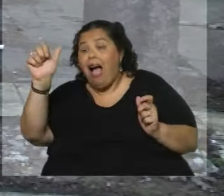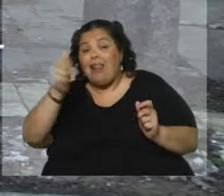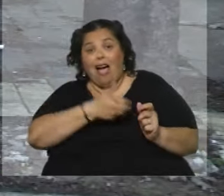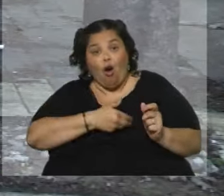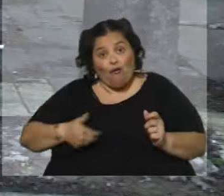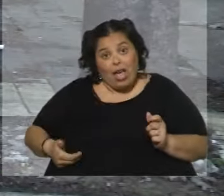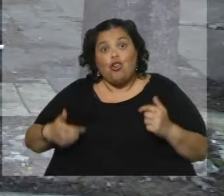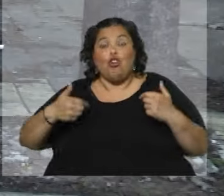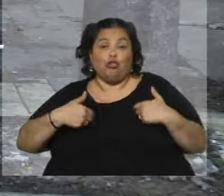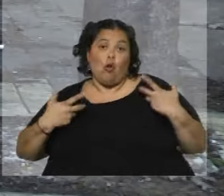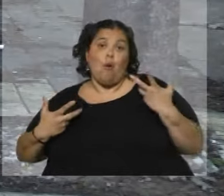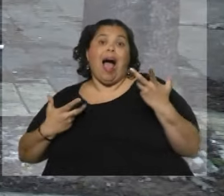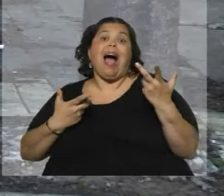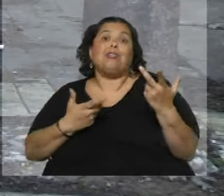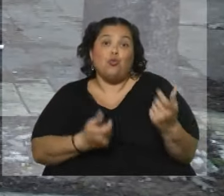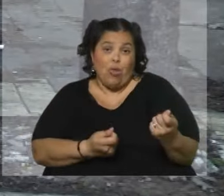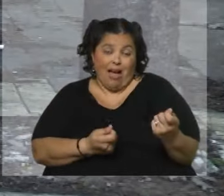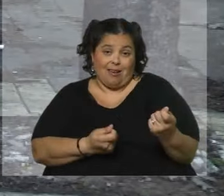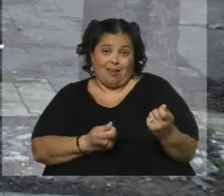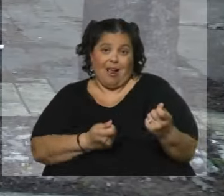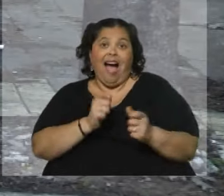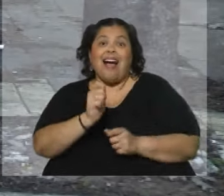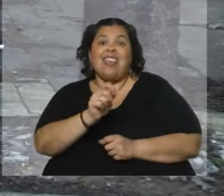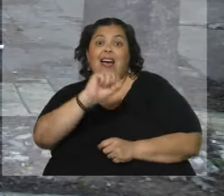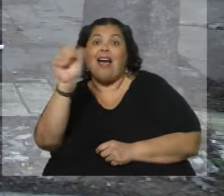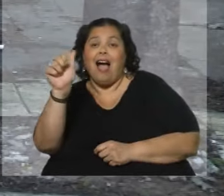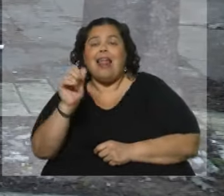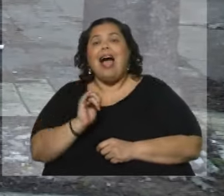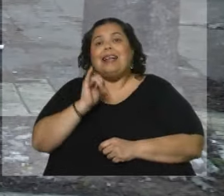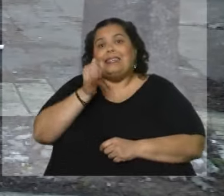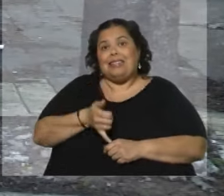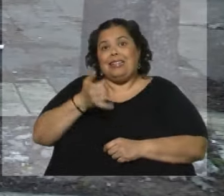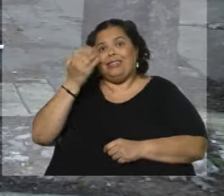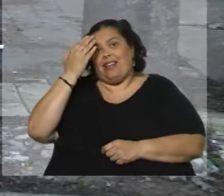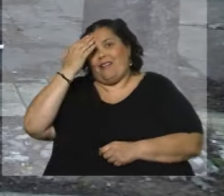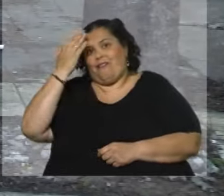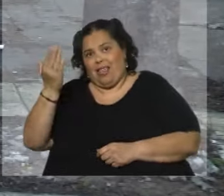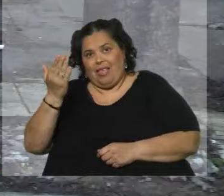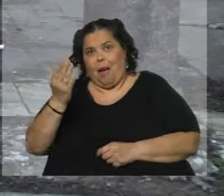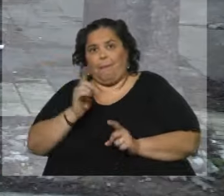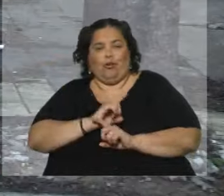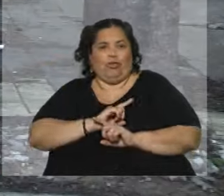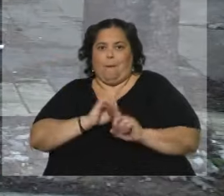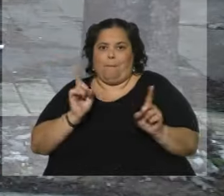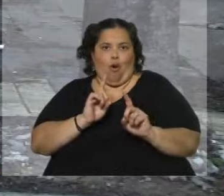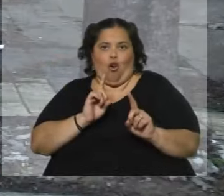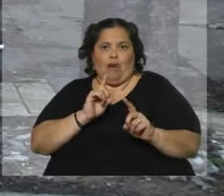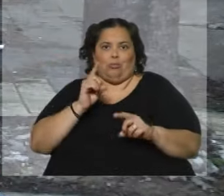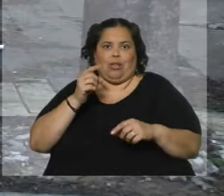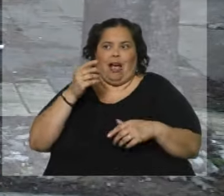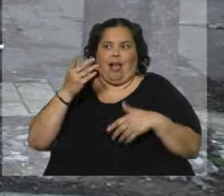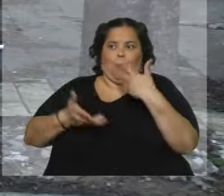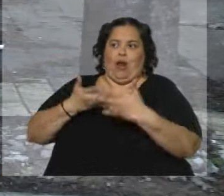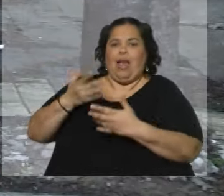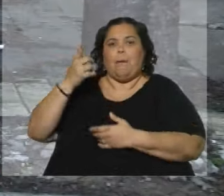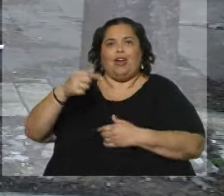vamos a ayudar al que gane. Si no es la coalición y ya es el frente, no vamos a entorpecerle. Pero filosóficamente estamos más